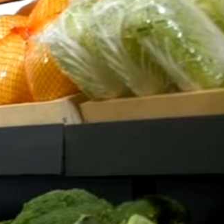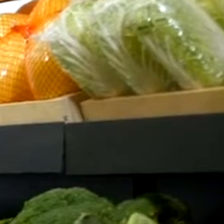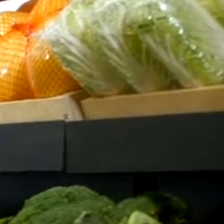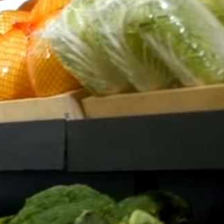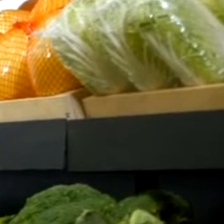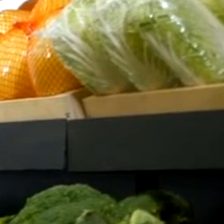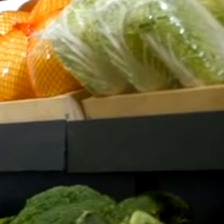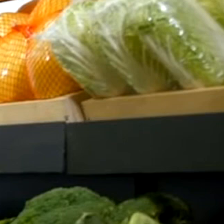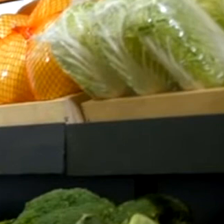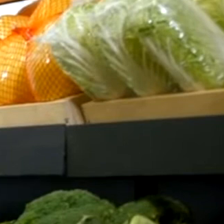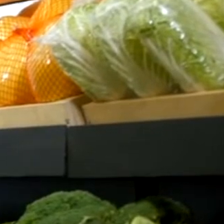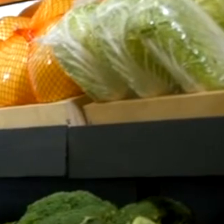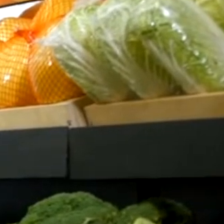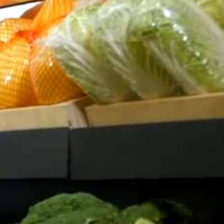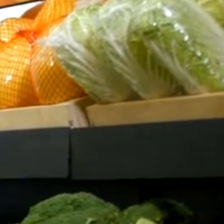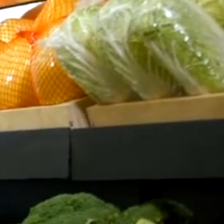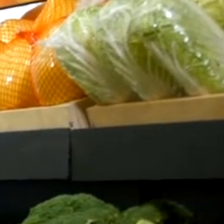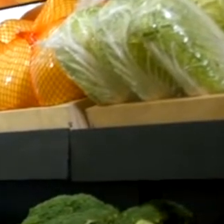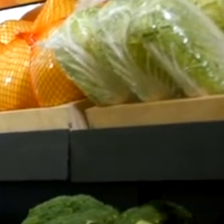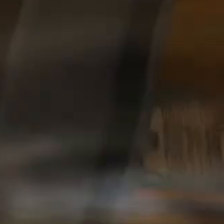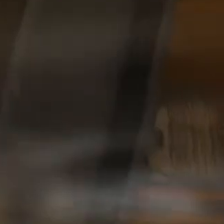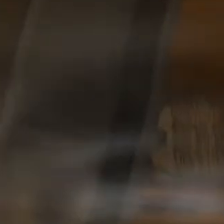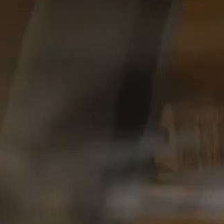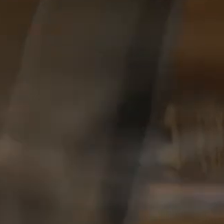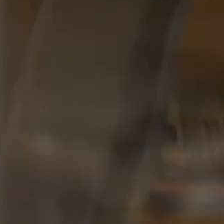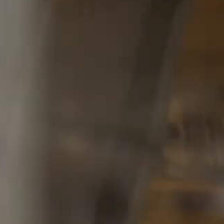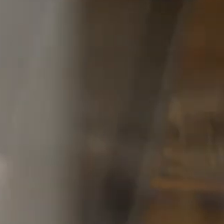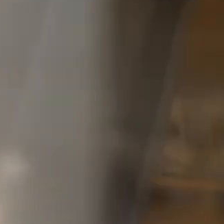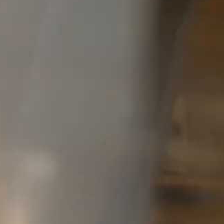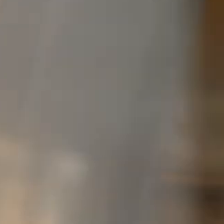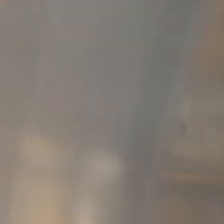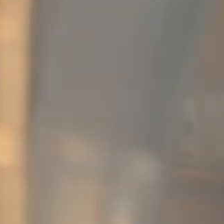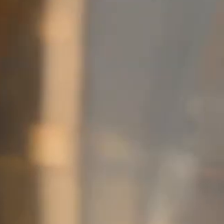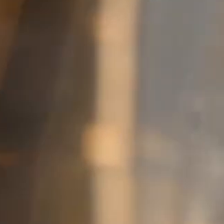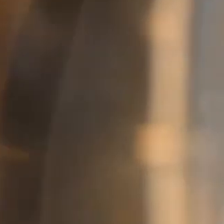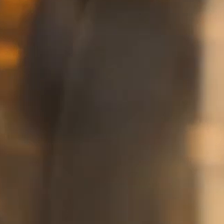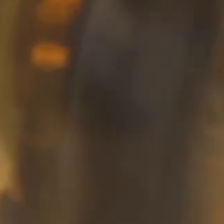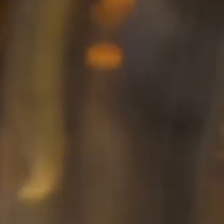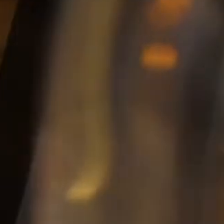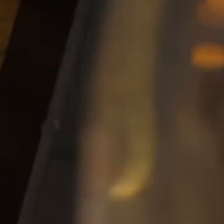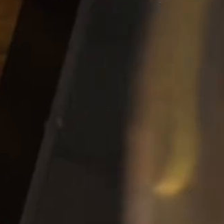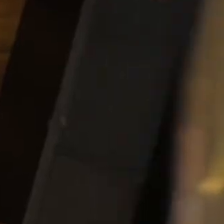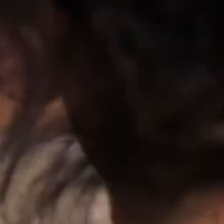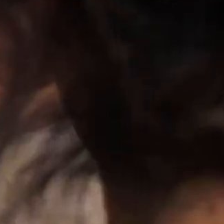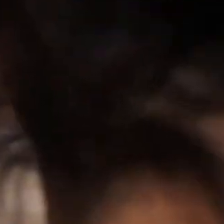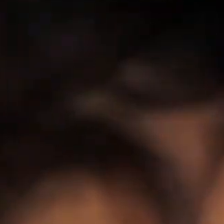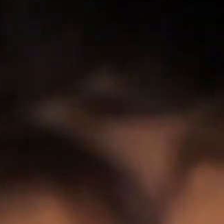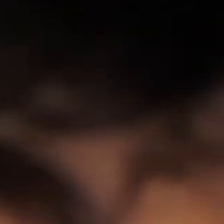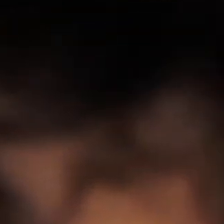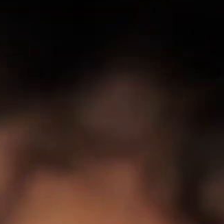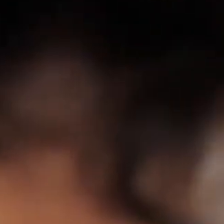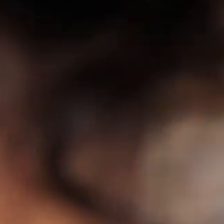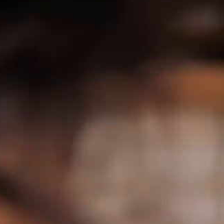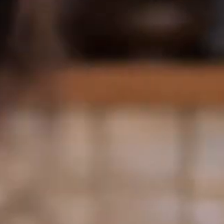a soltar una cantidad de ideas, alabado sea Dios. Y muchas mujeres, especialmente mujeres, Dios va a soltar una